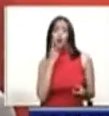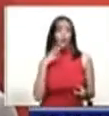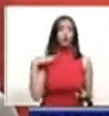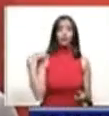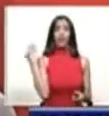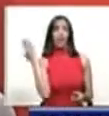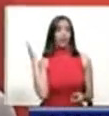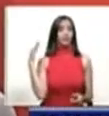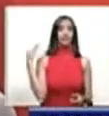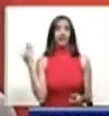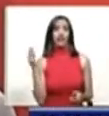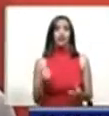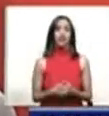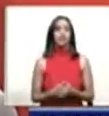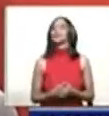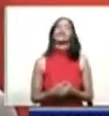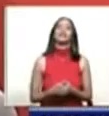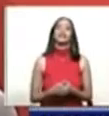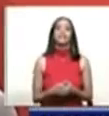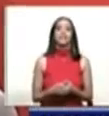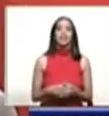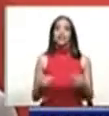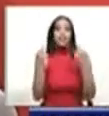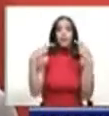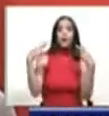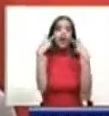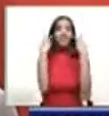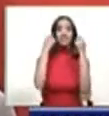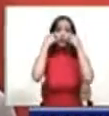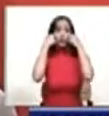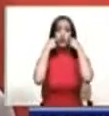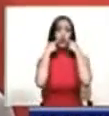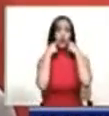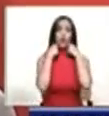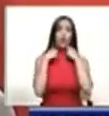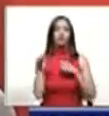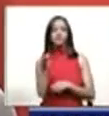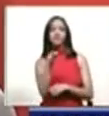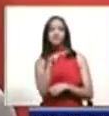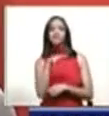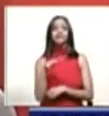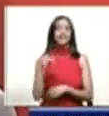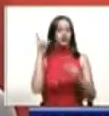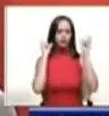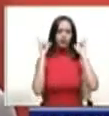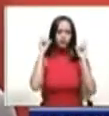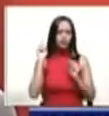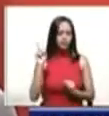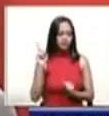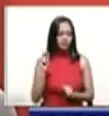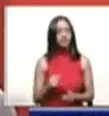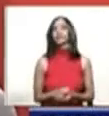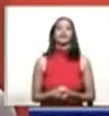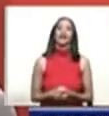No te enorgullezcas, muerte, no nos has derrotado. Si me ves llorando. Escucha. Yo